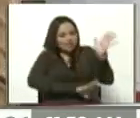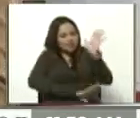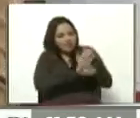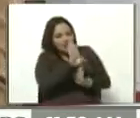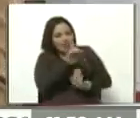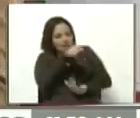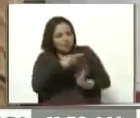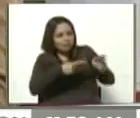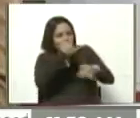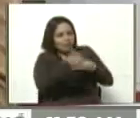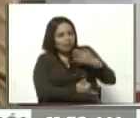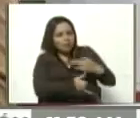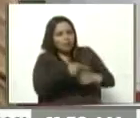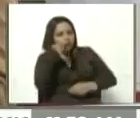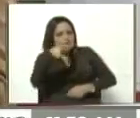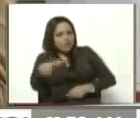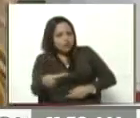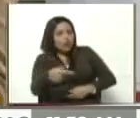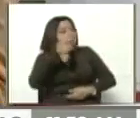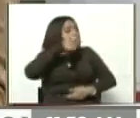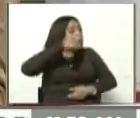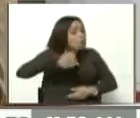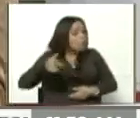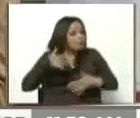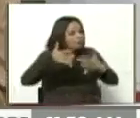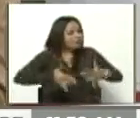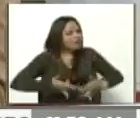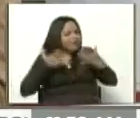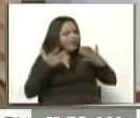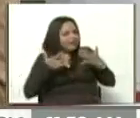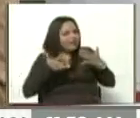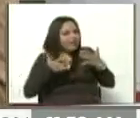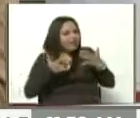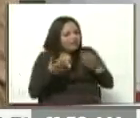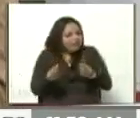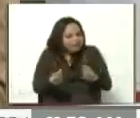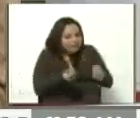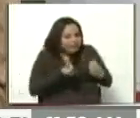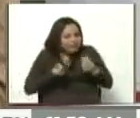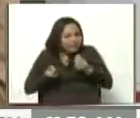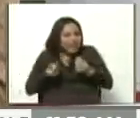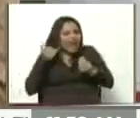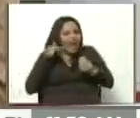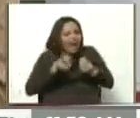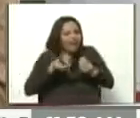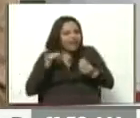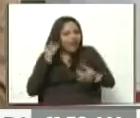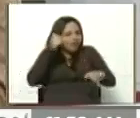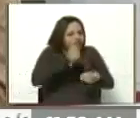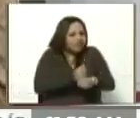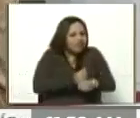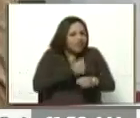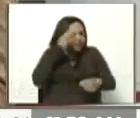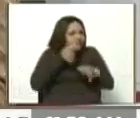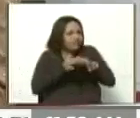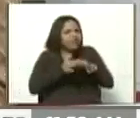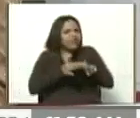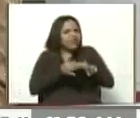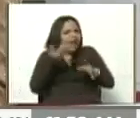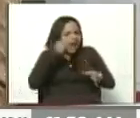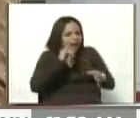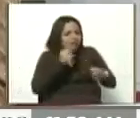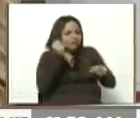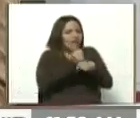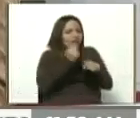este proyecto político. Y el pueblo siente, percibe y tiene fe y confianza en la actuación de nuestro líder, que es el presidente